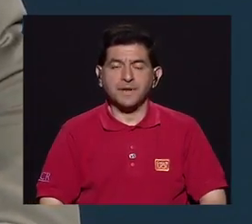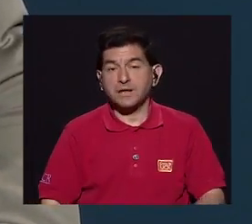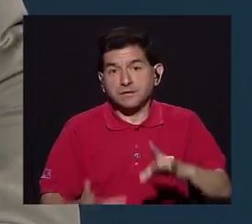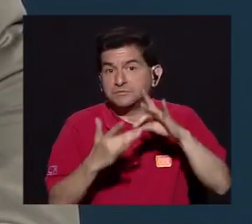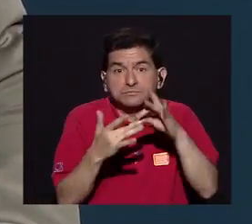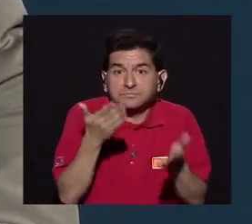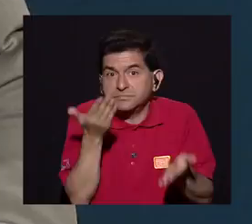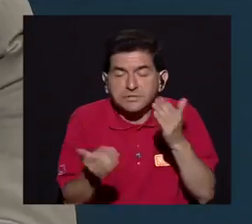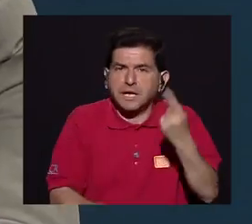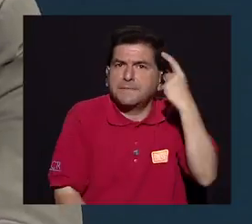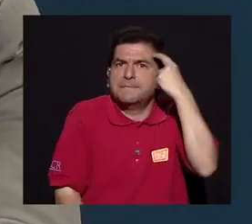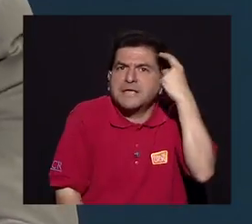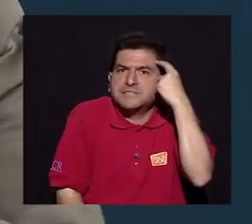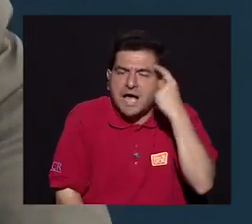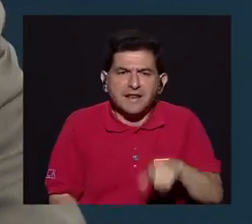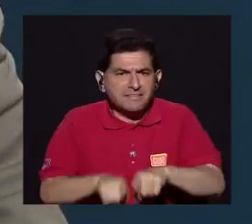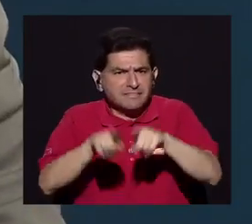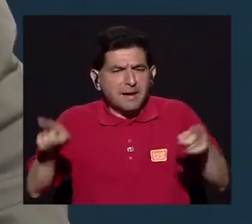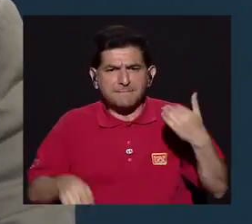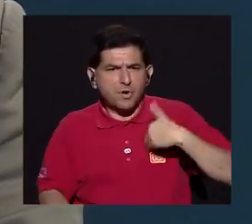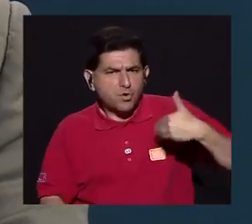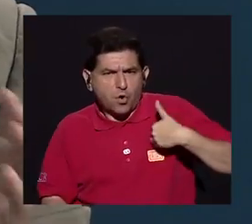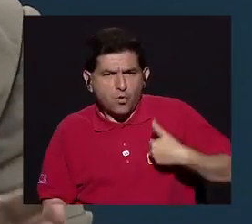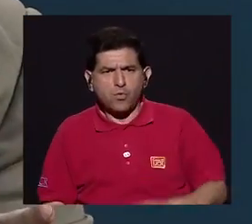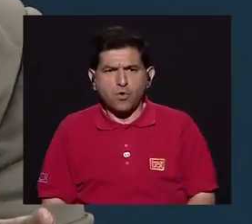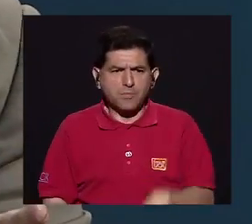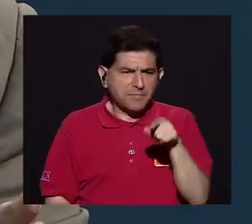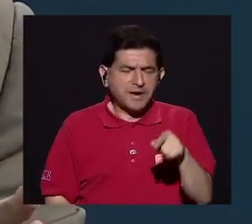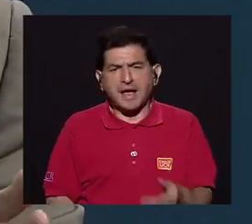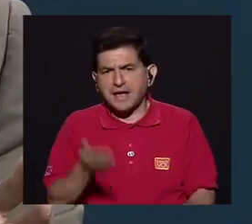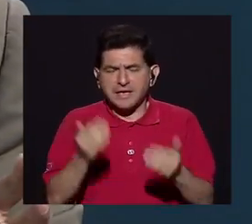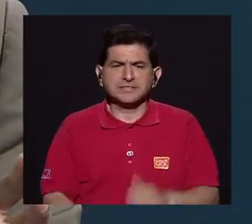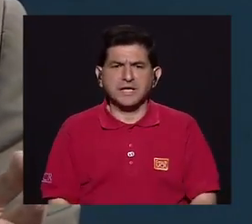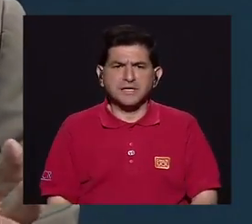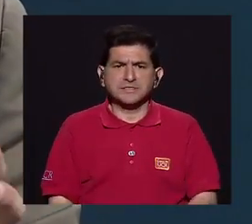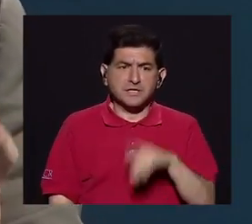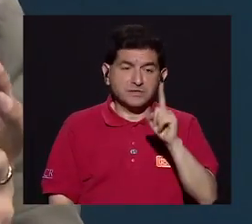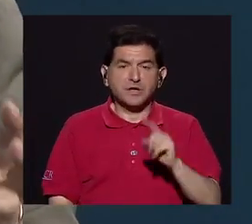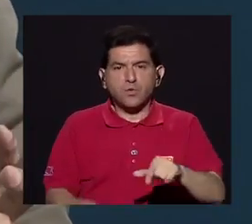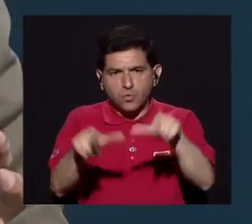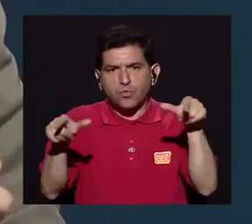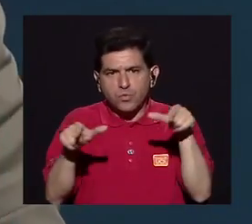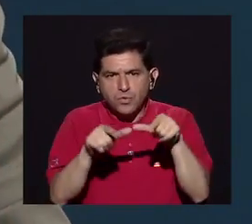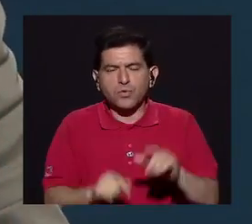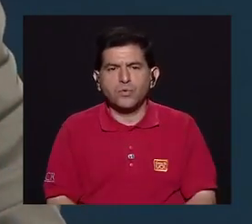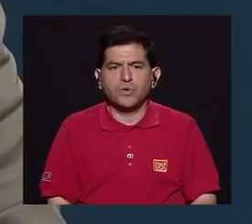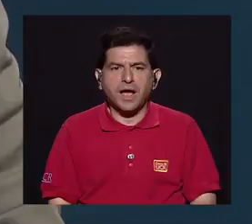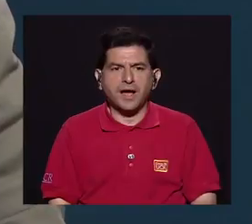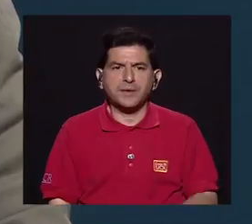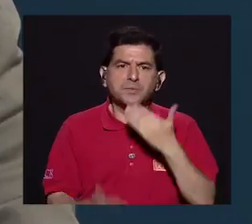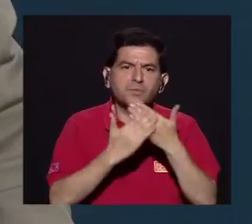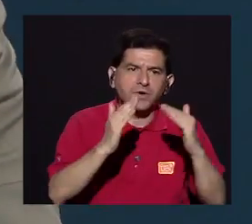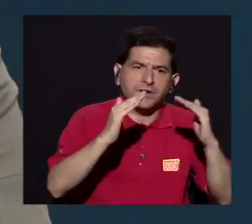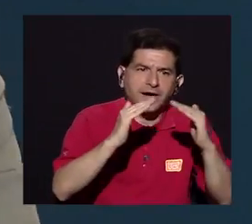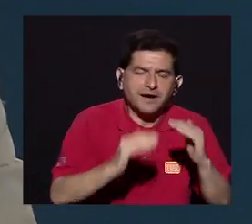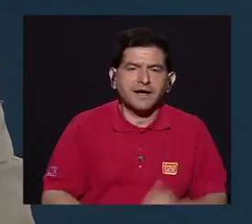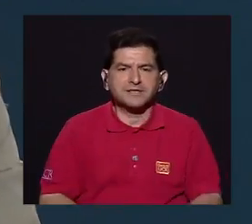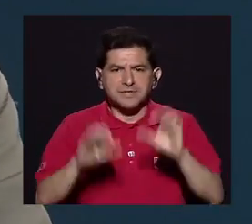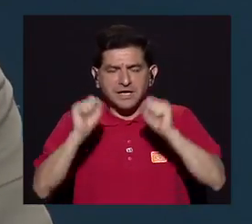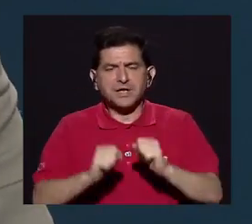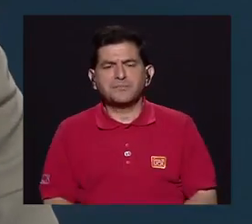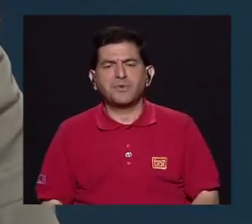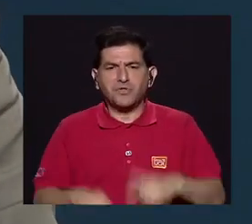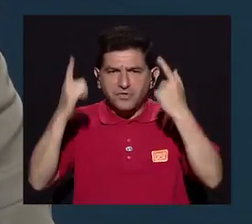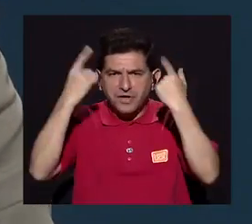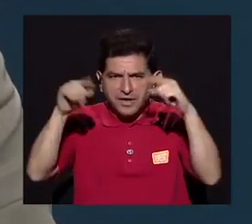Y sobre todo pensando en que tampoco es un hombre que viene de cuna empoderado para llegar a los logros que ha